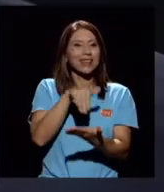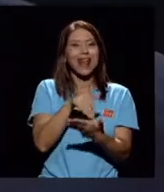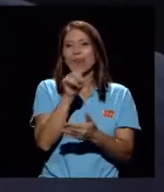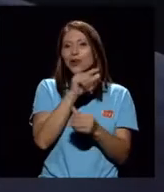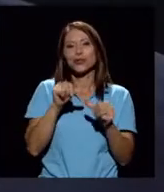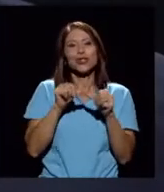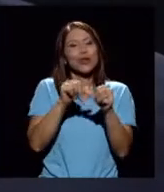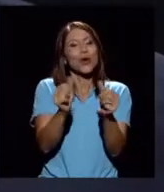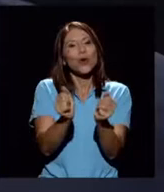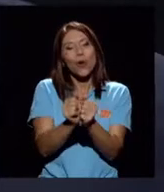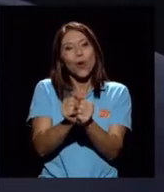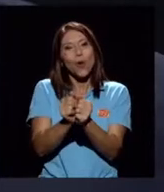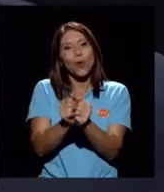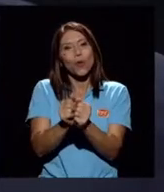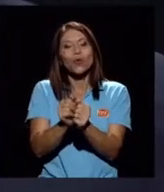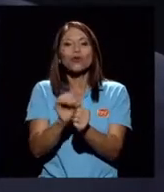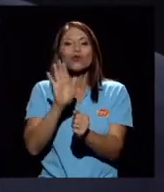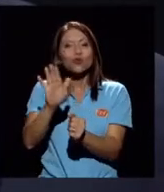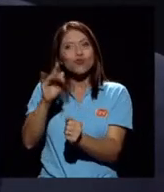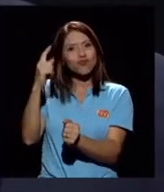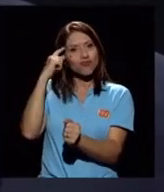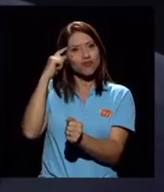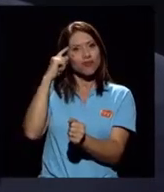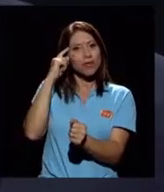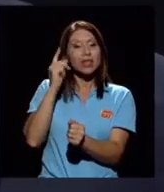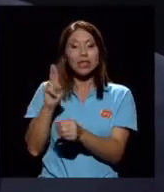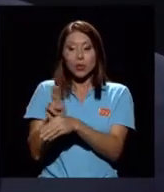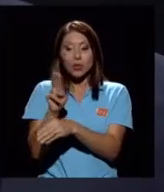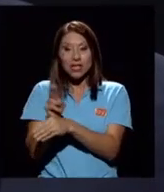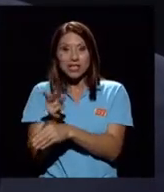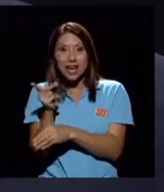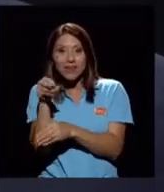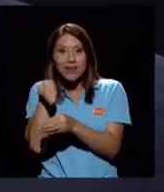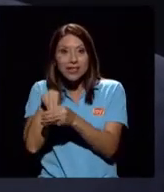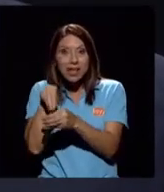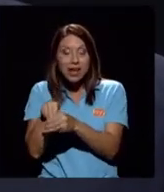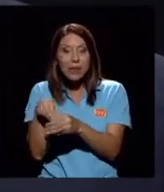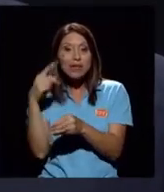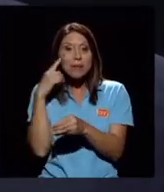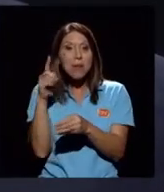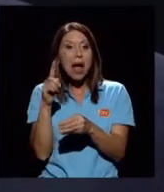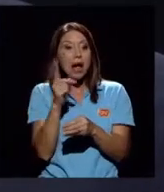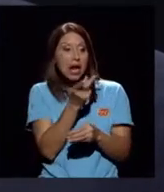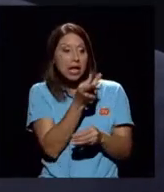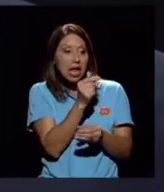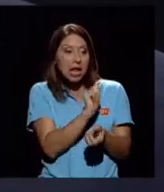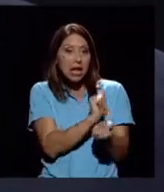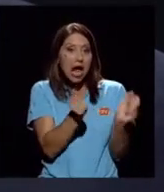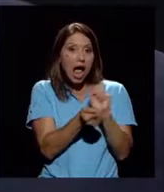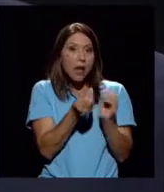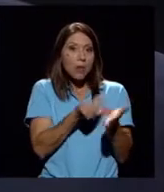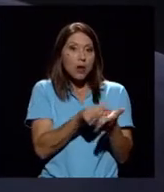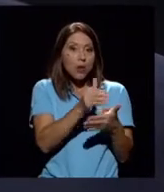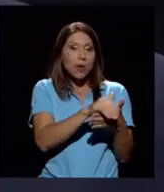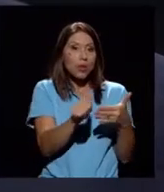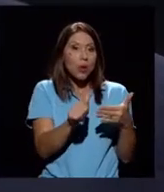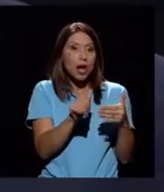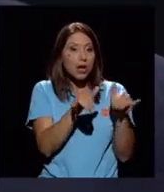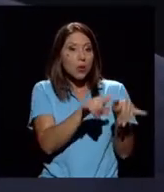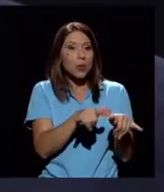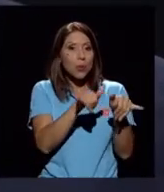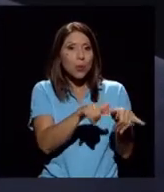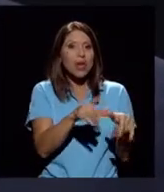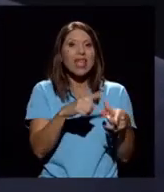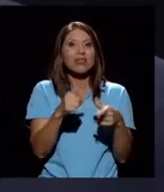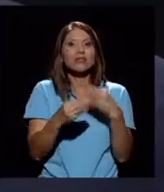poner reservas para mantener ese tipo de cambio en los niveles o el ritmo que tenía depreciación y es un mete ruido y